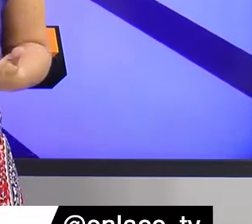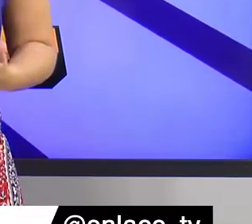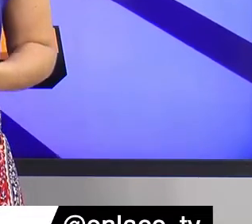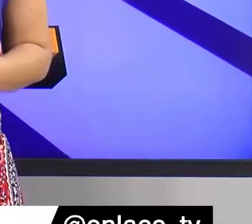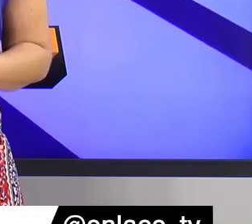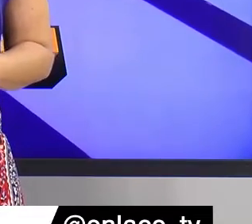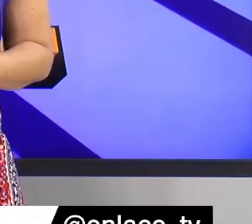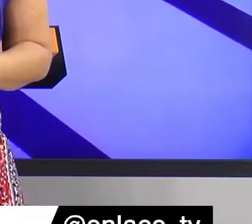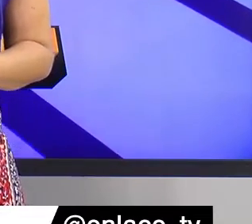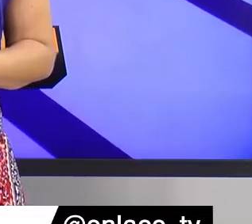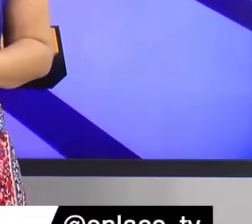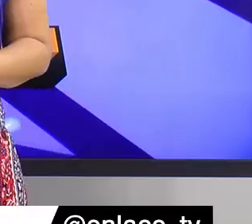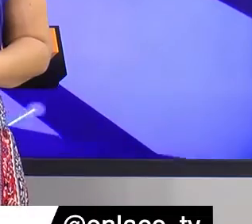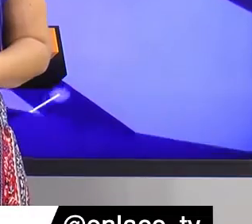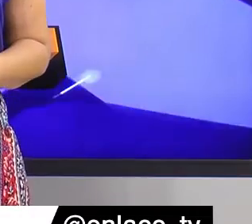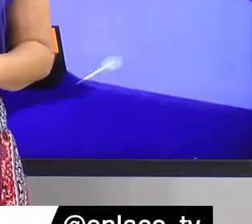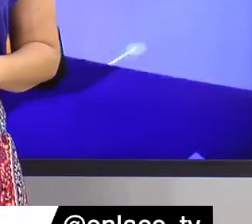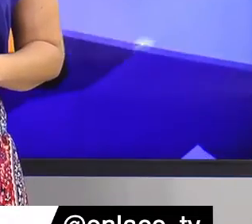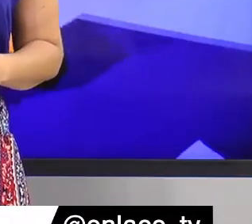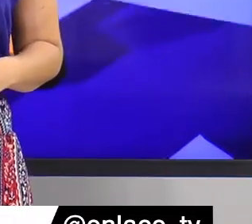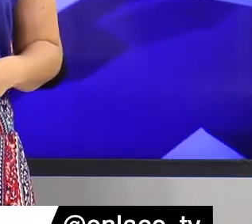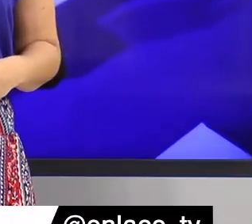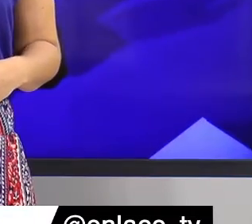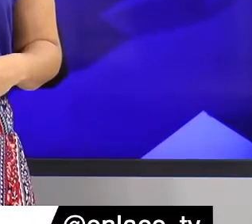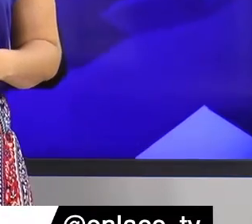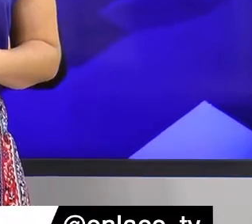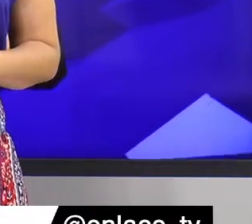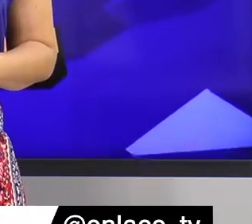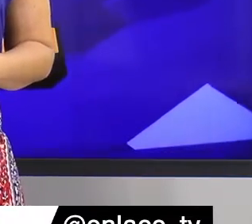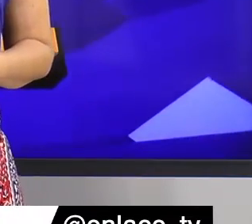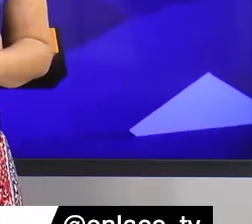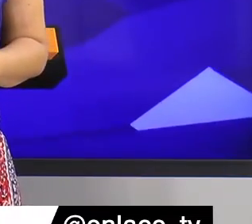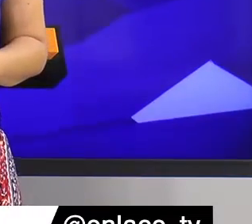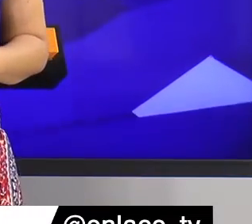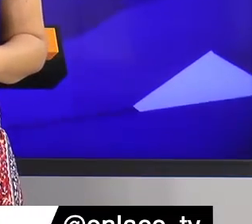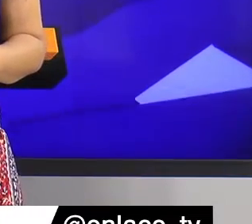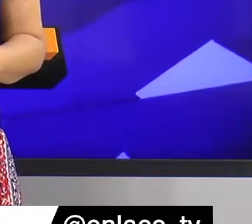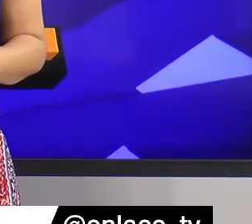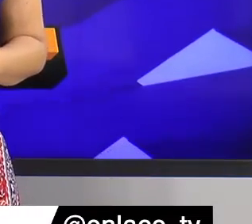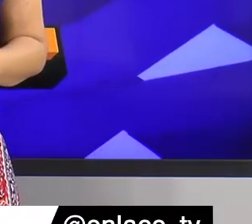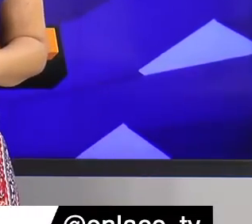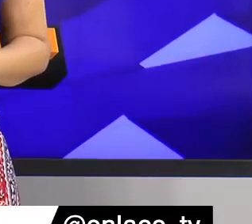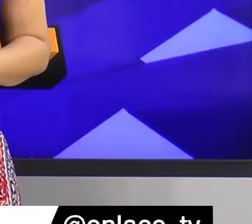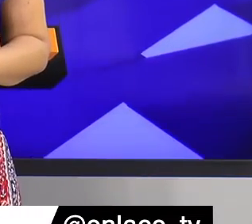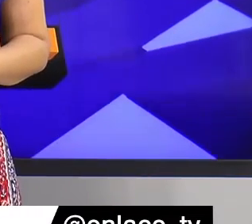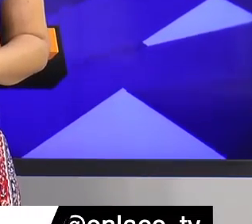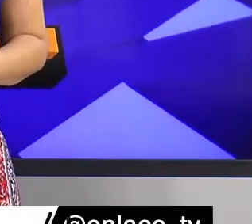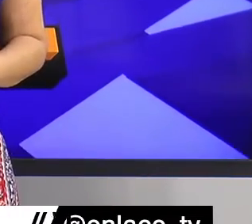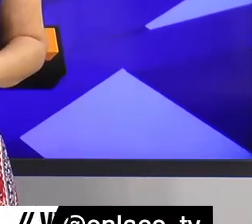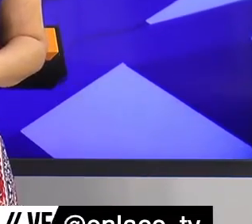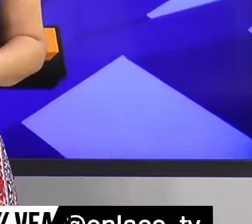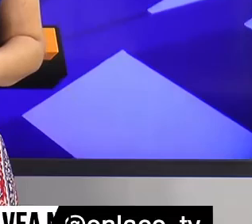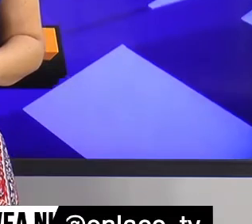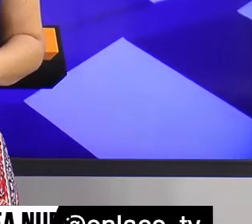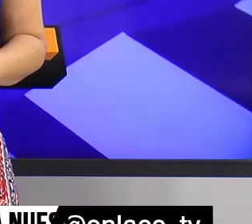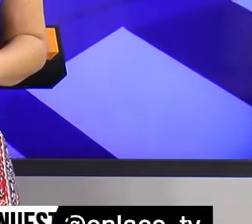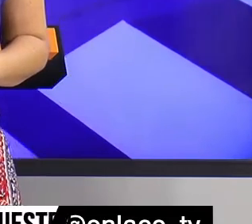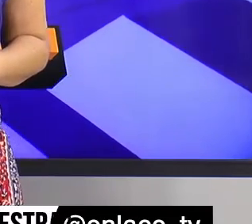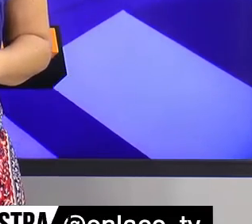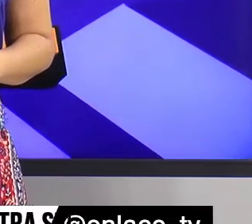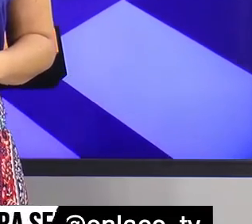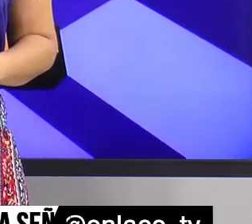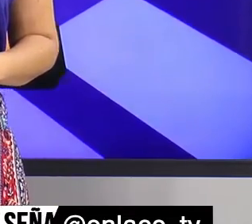maestro por no cumplir con los requisitos de ley. Más adelante, esta y otras historias en Enlace Noticias, lo que usted quiere ver.